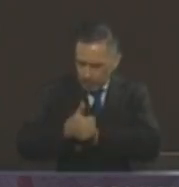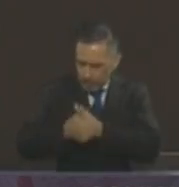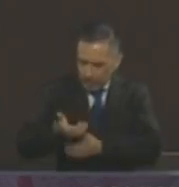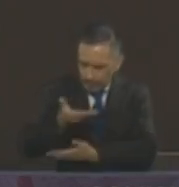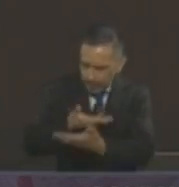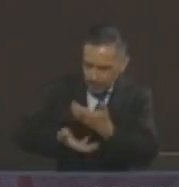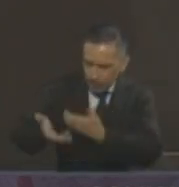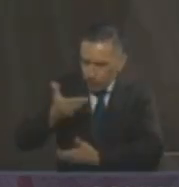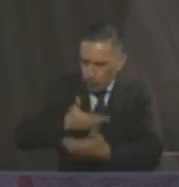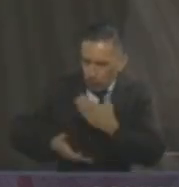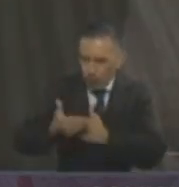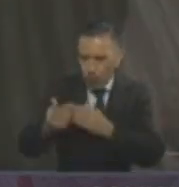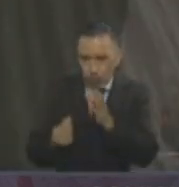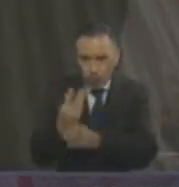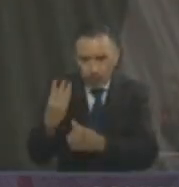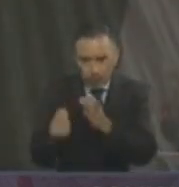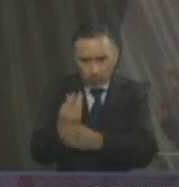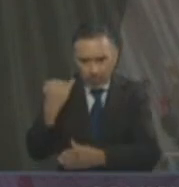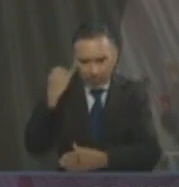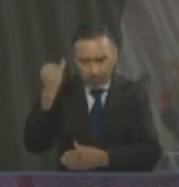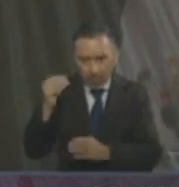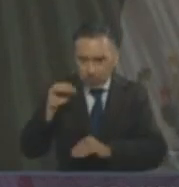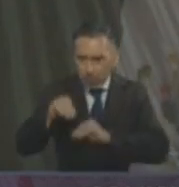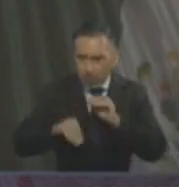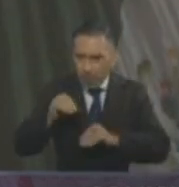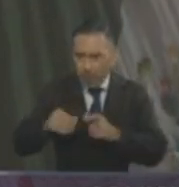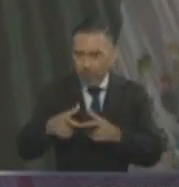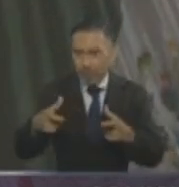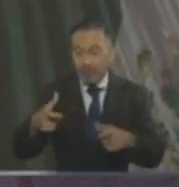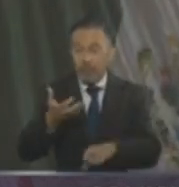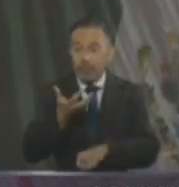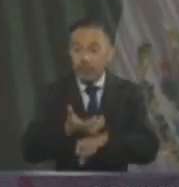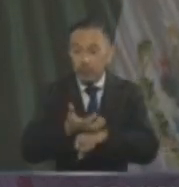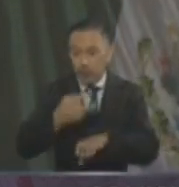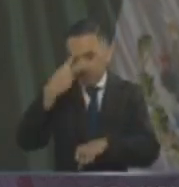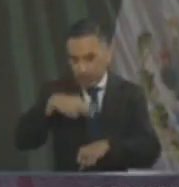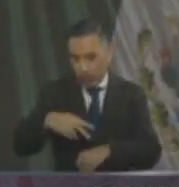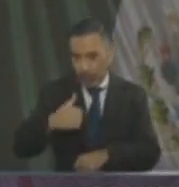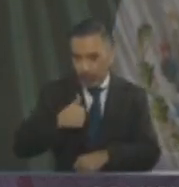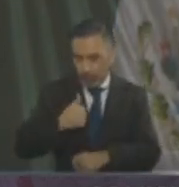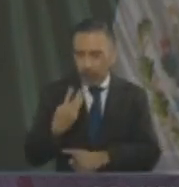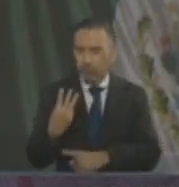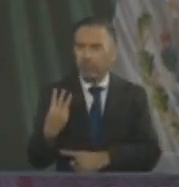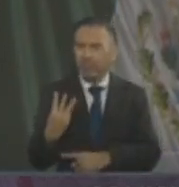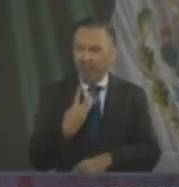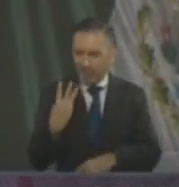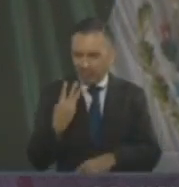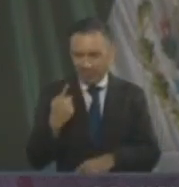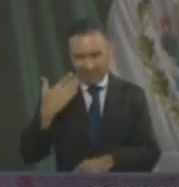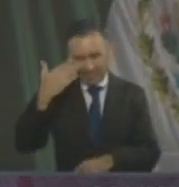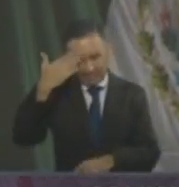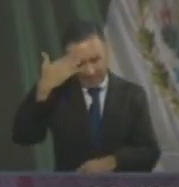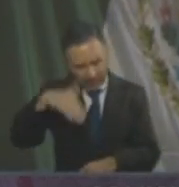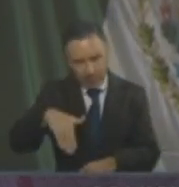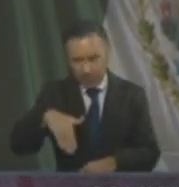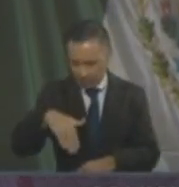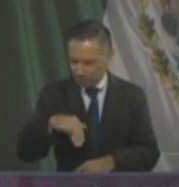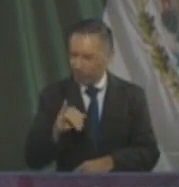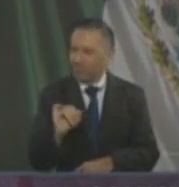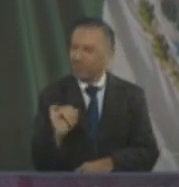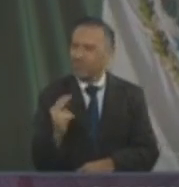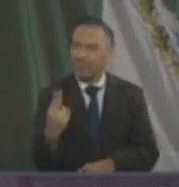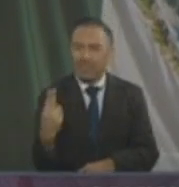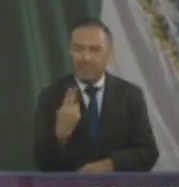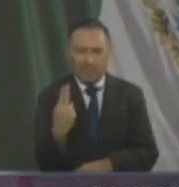la resiliencia Estados Unidos México y Canadá reconocen que es necesario adoptar urgentes